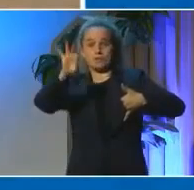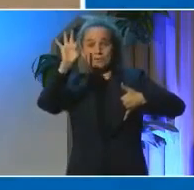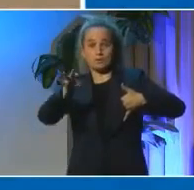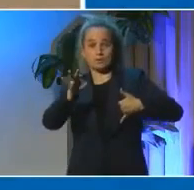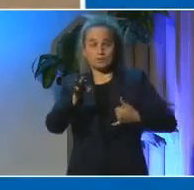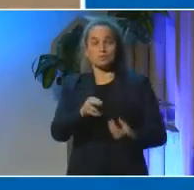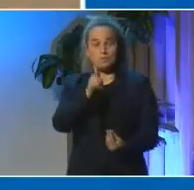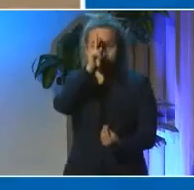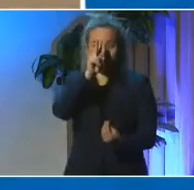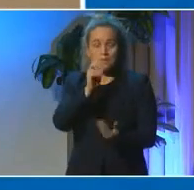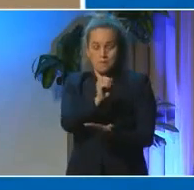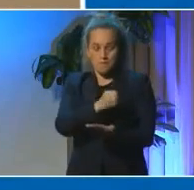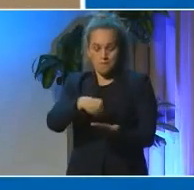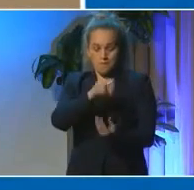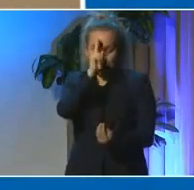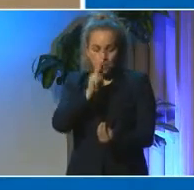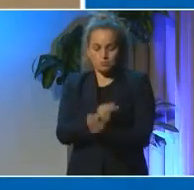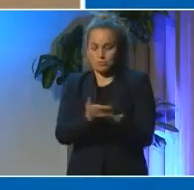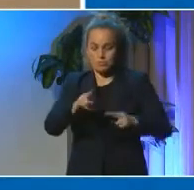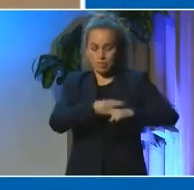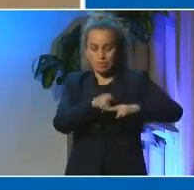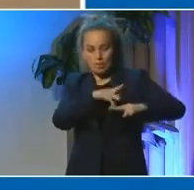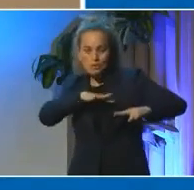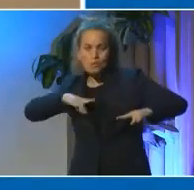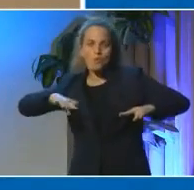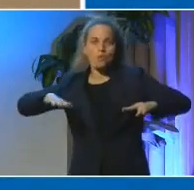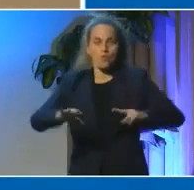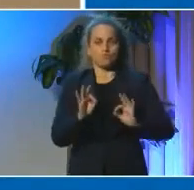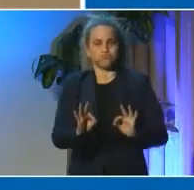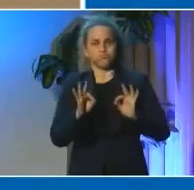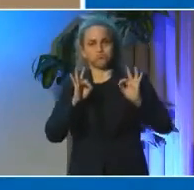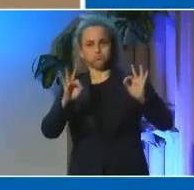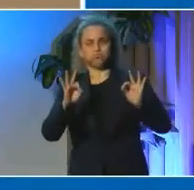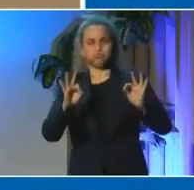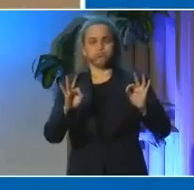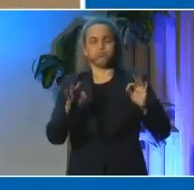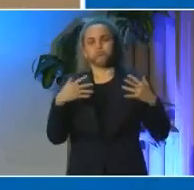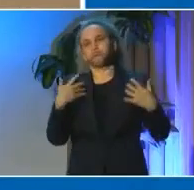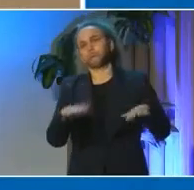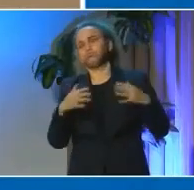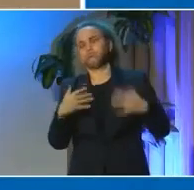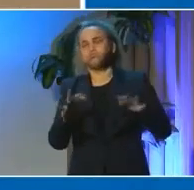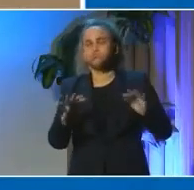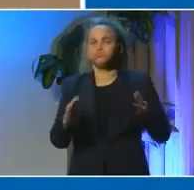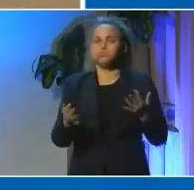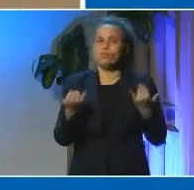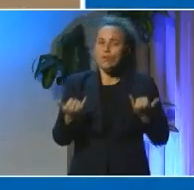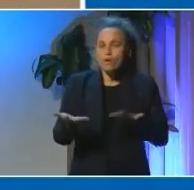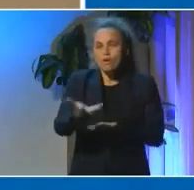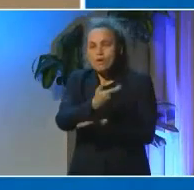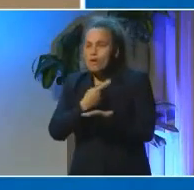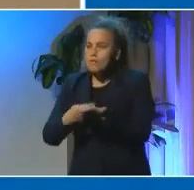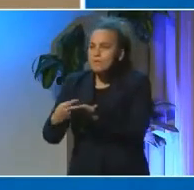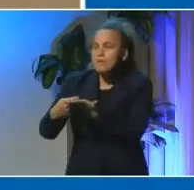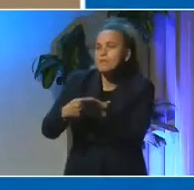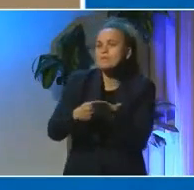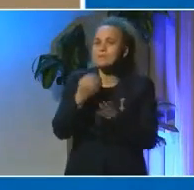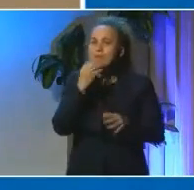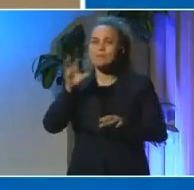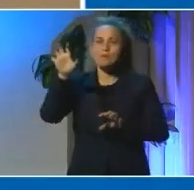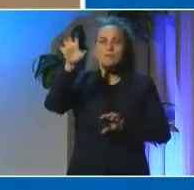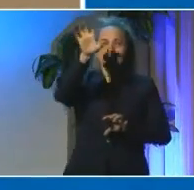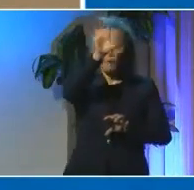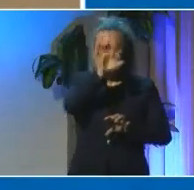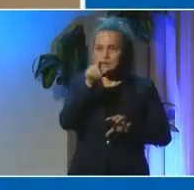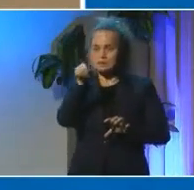bioinspirados del 1% del territorio continental entonces tener estas conversaciones de pronto en otros países que tienen